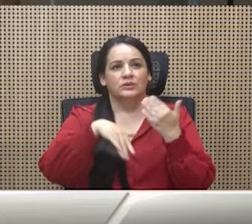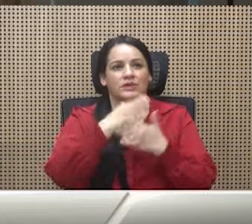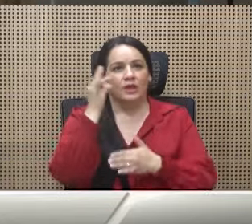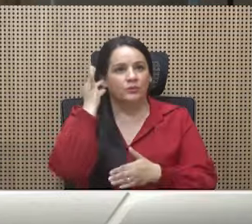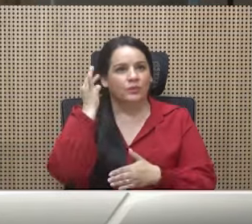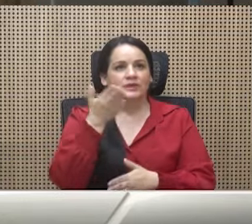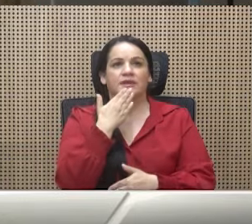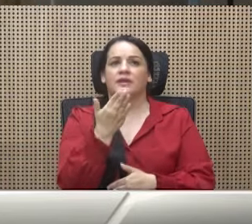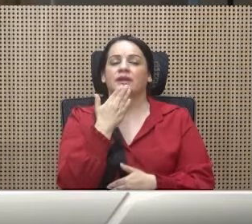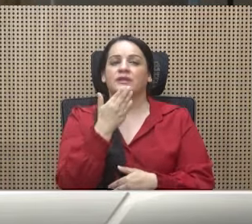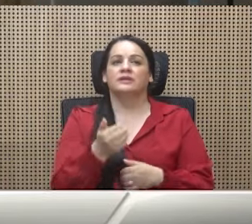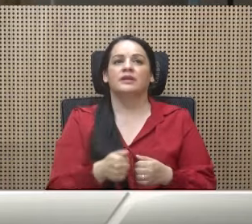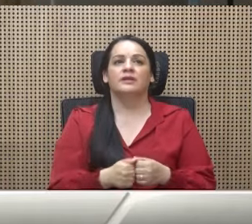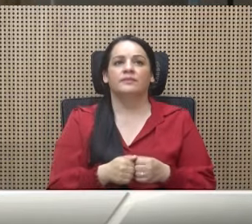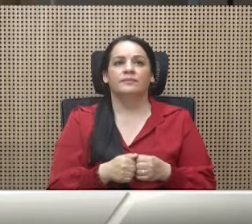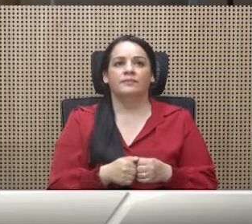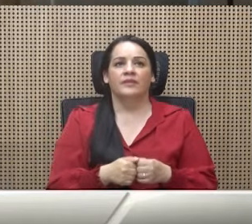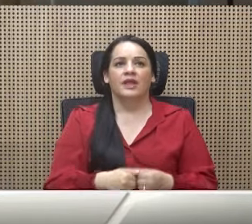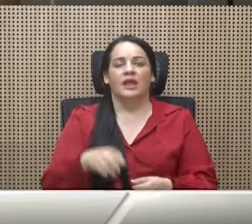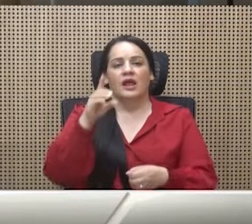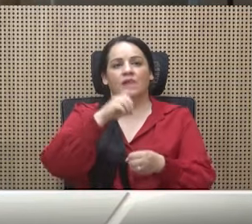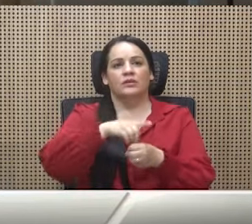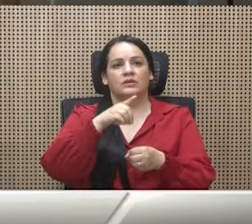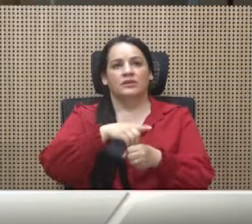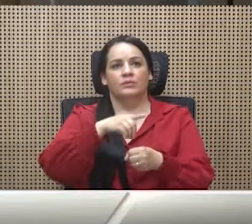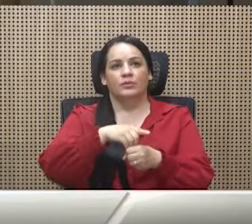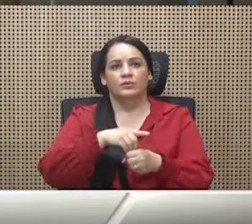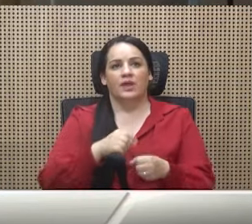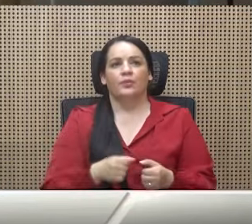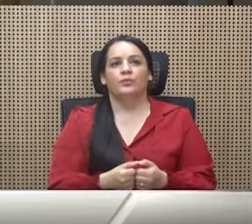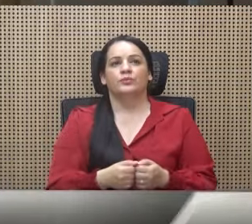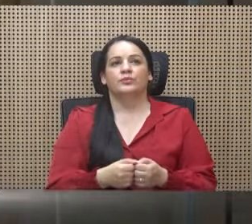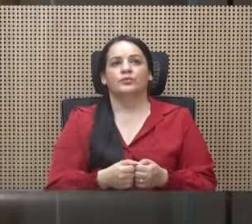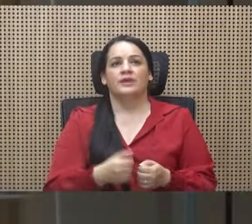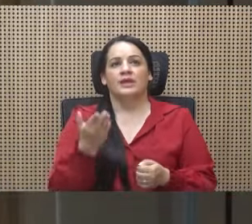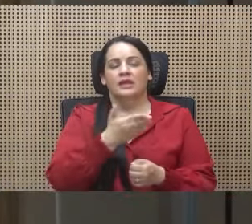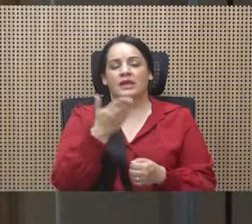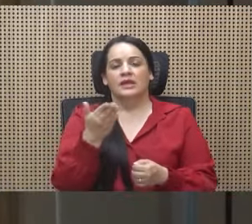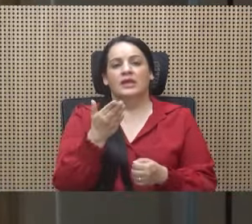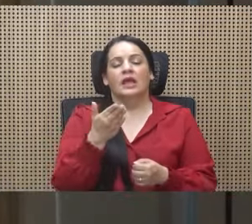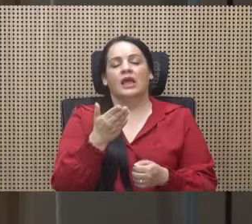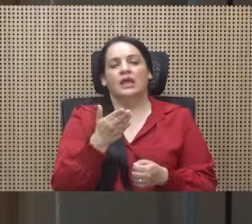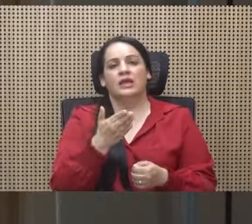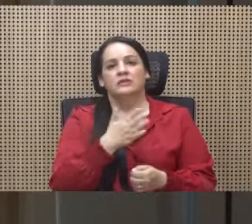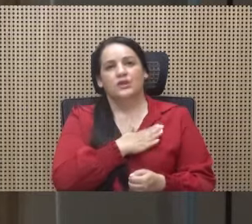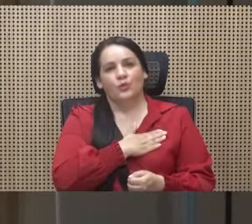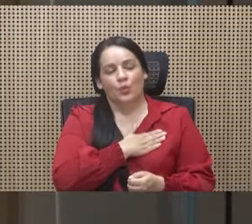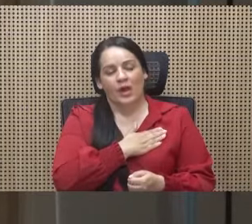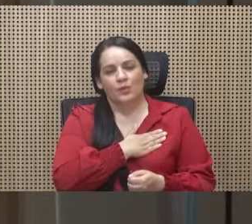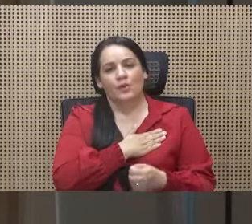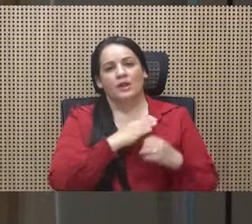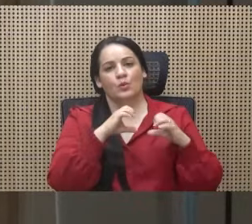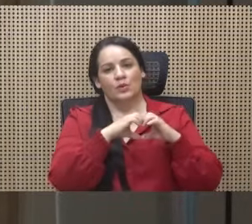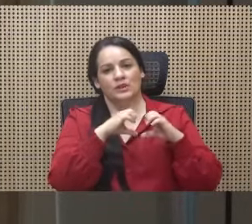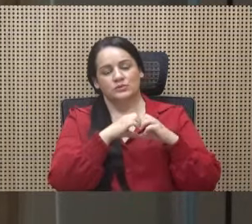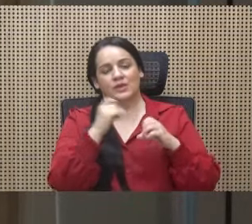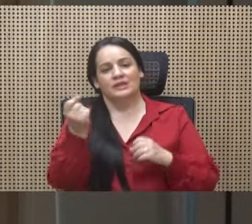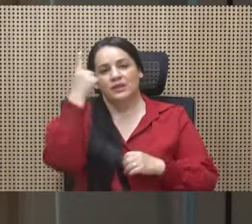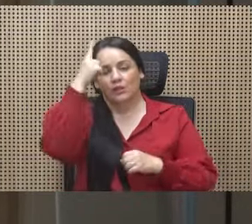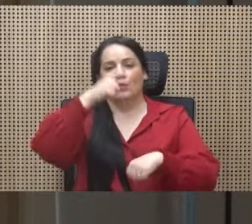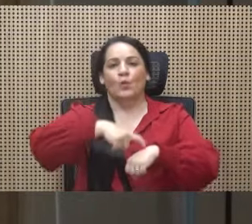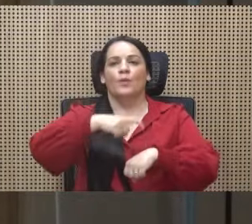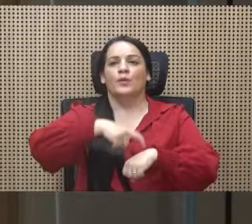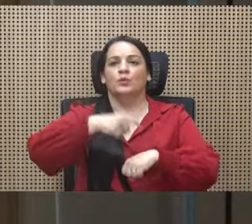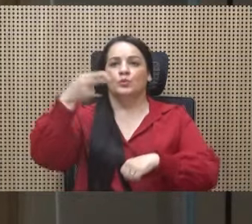agradecer a las diputaciones que se tocaron el corazón y que entendieron el momento histórico que estamos